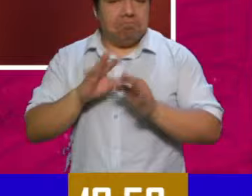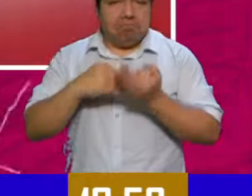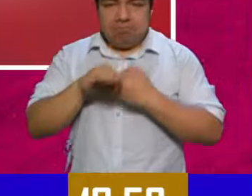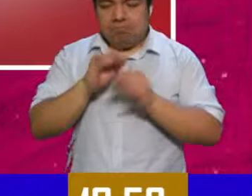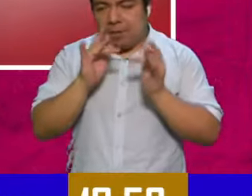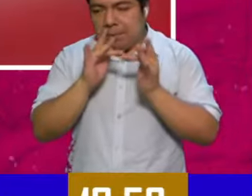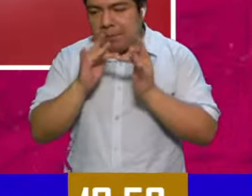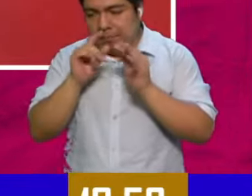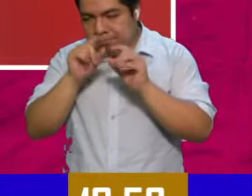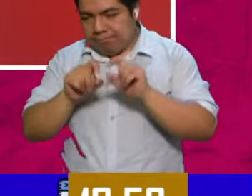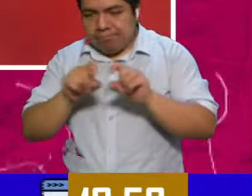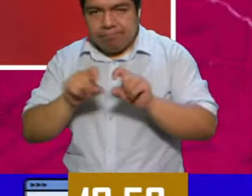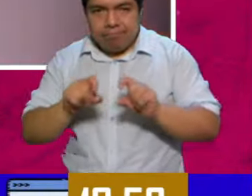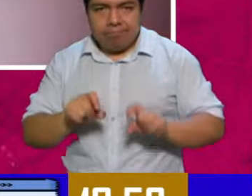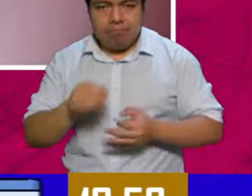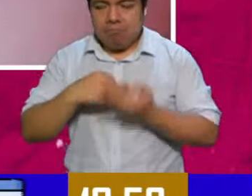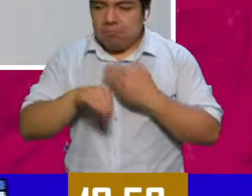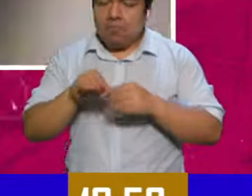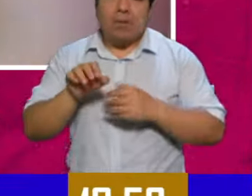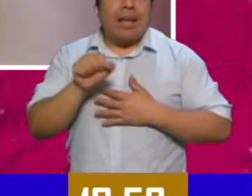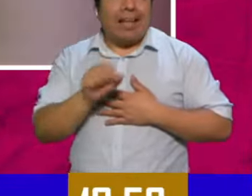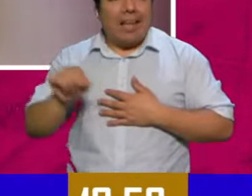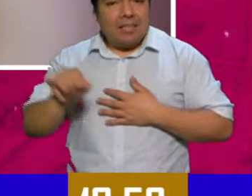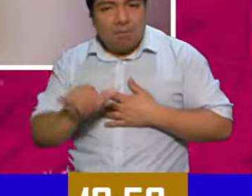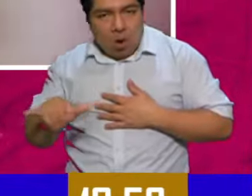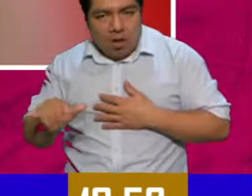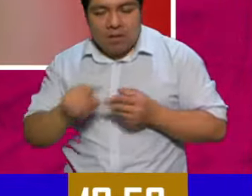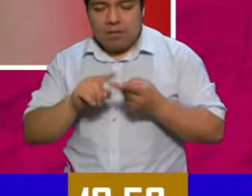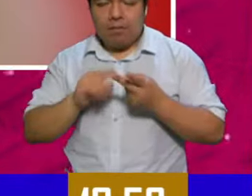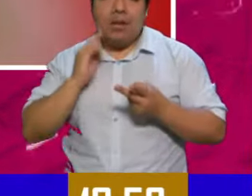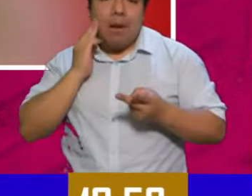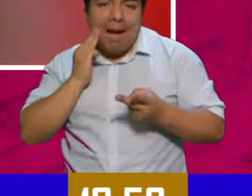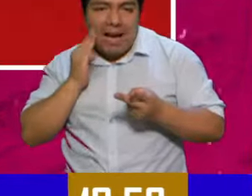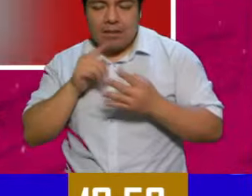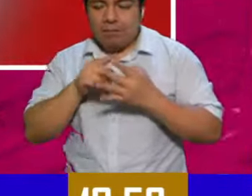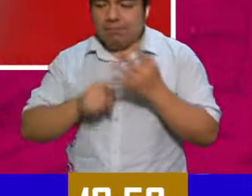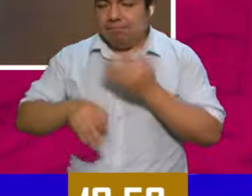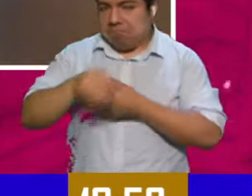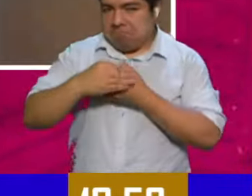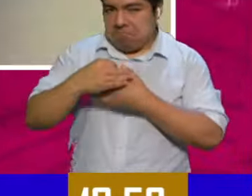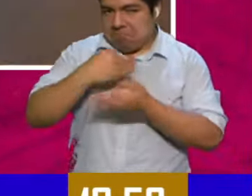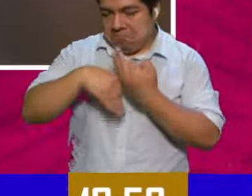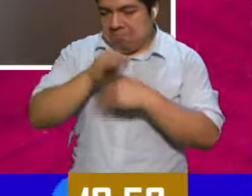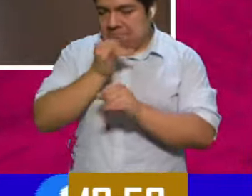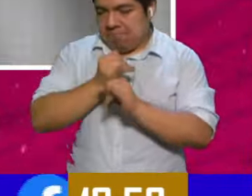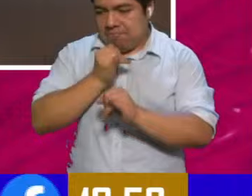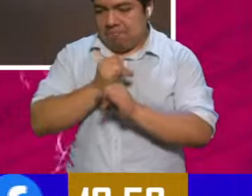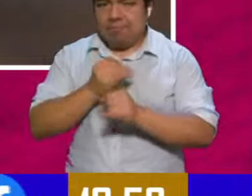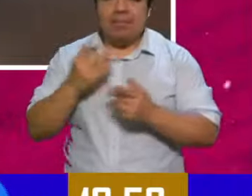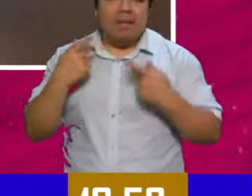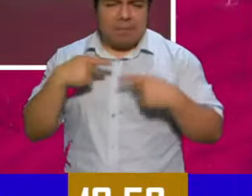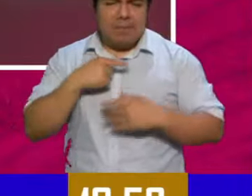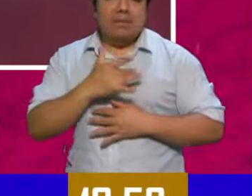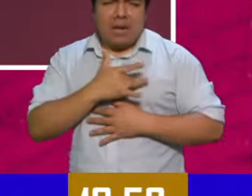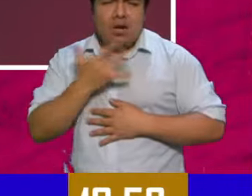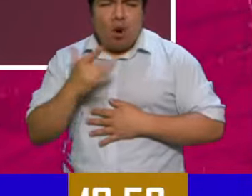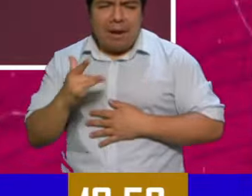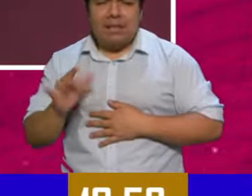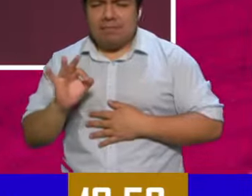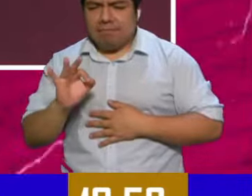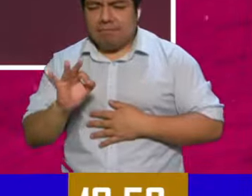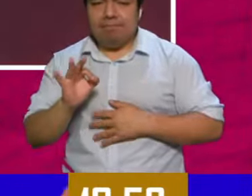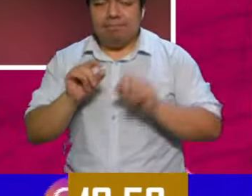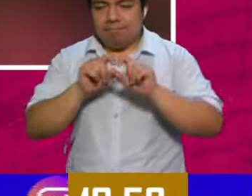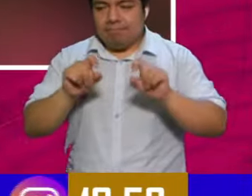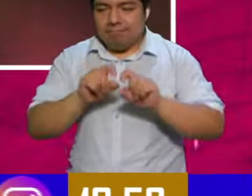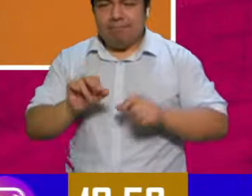links para que puedan escucharnos tanto en Spotify, Apple Music, pues todo lo demás, ¿no? Sobre todo gente romántica. Sí, claro. Las